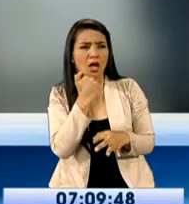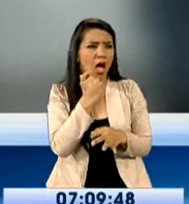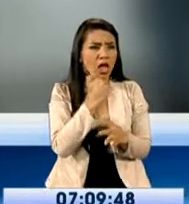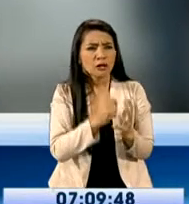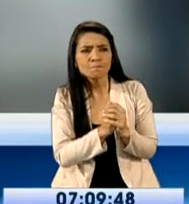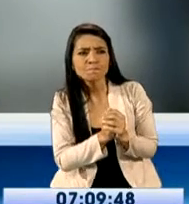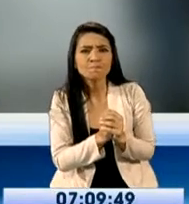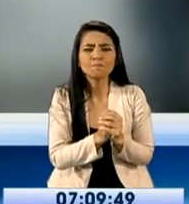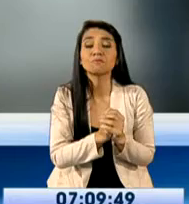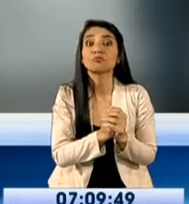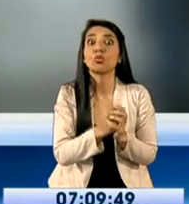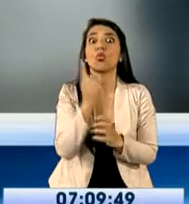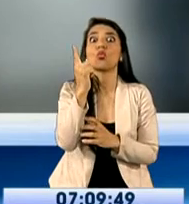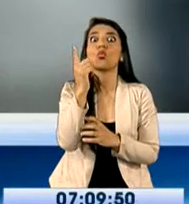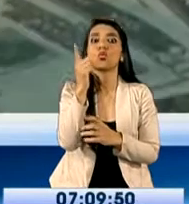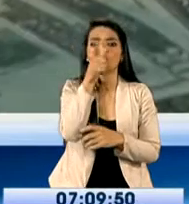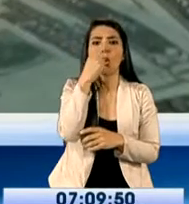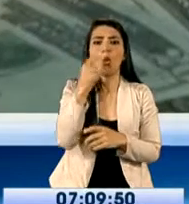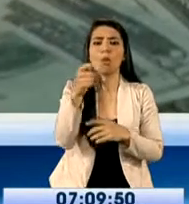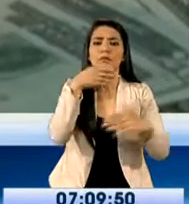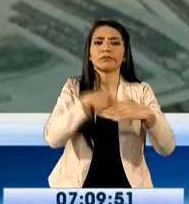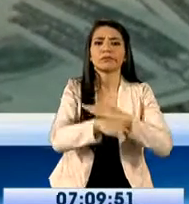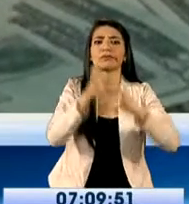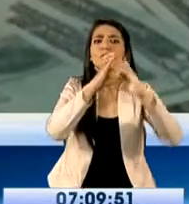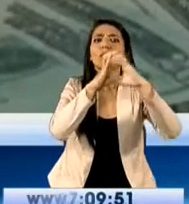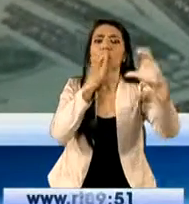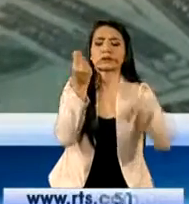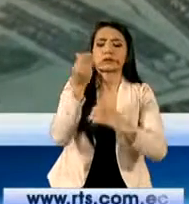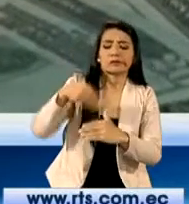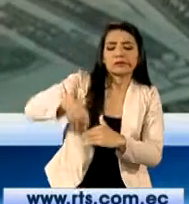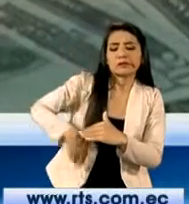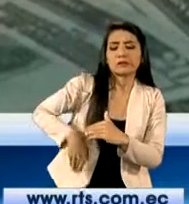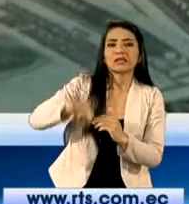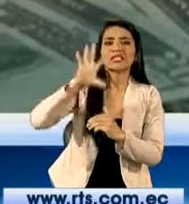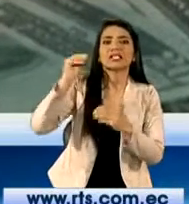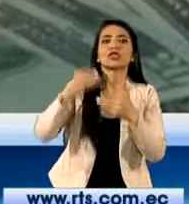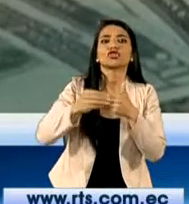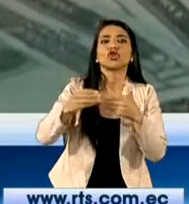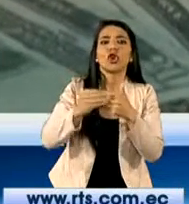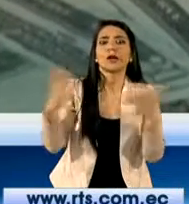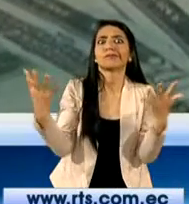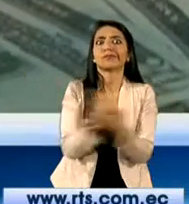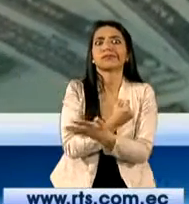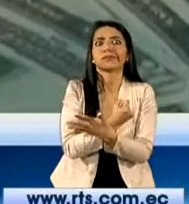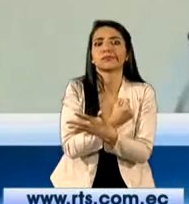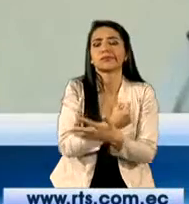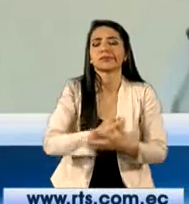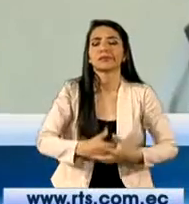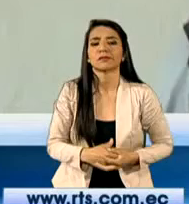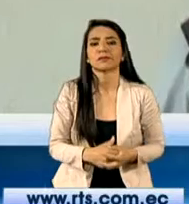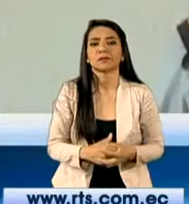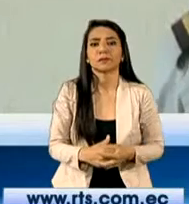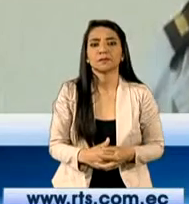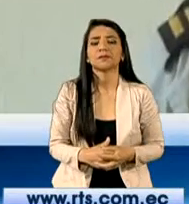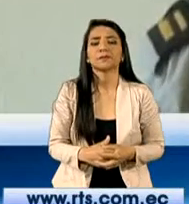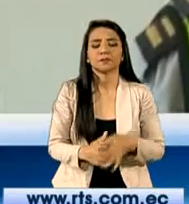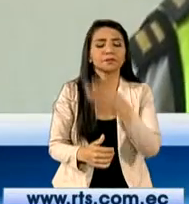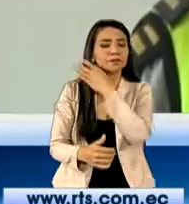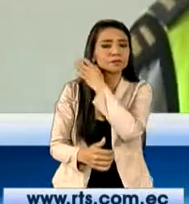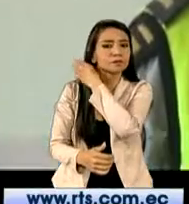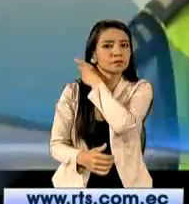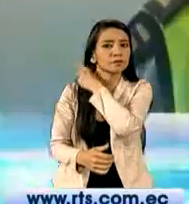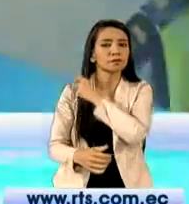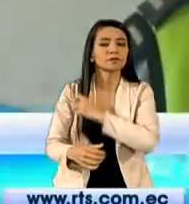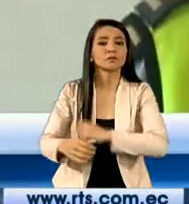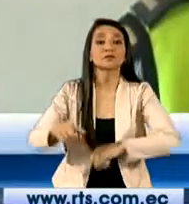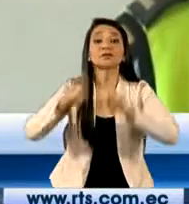robo del que fue víctima un hombre que tenía en su poder $500. ¿Qué le sacaron de la mochila? Son de diferentes tipos de modalidades. Hay